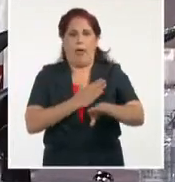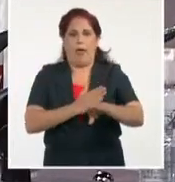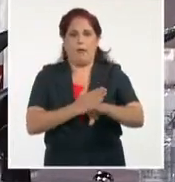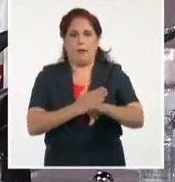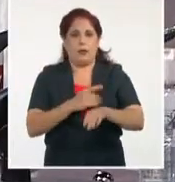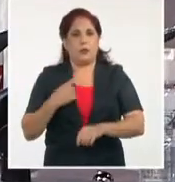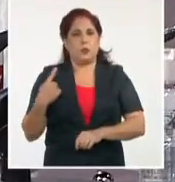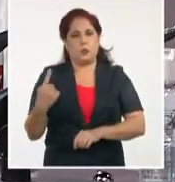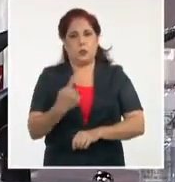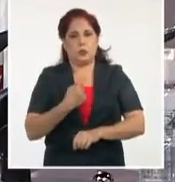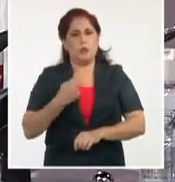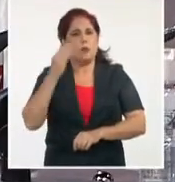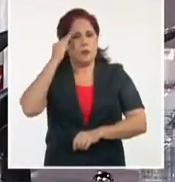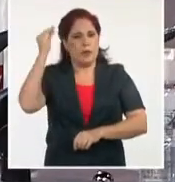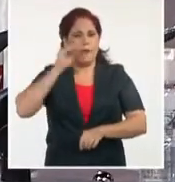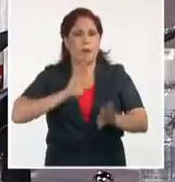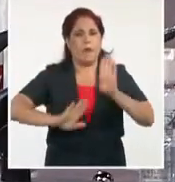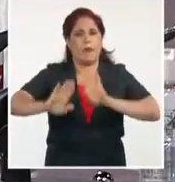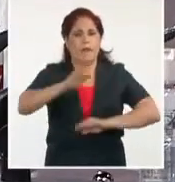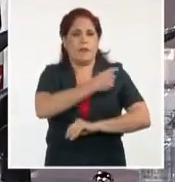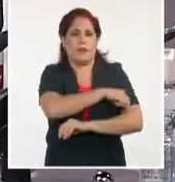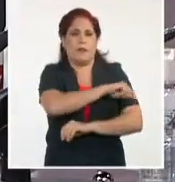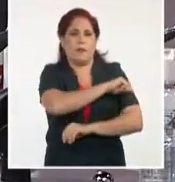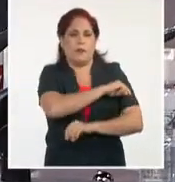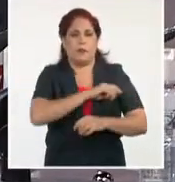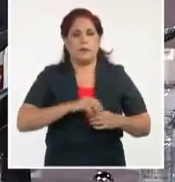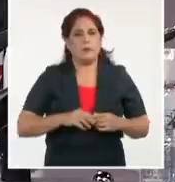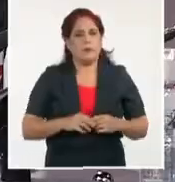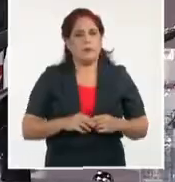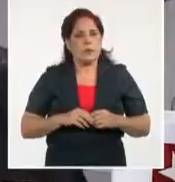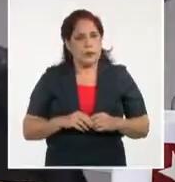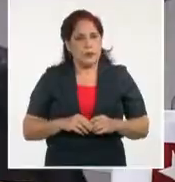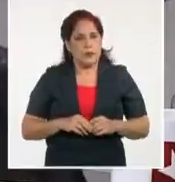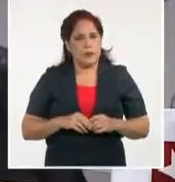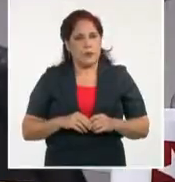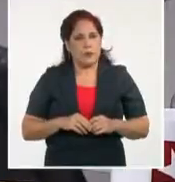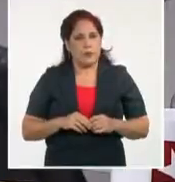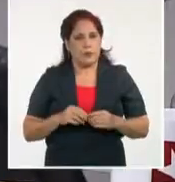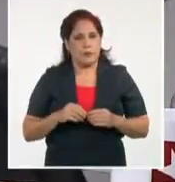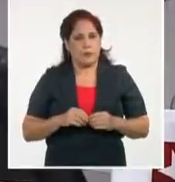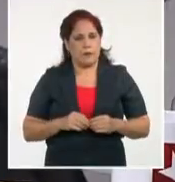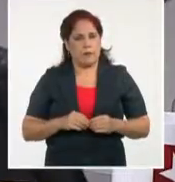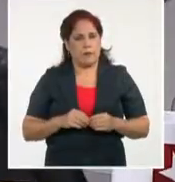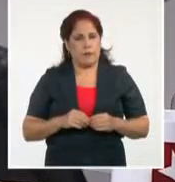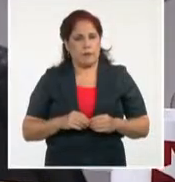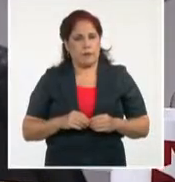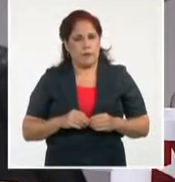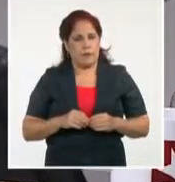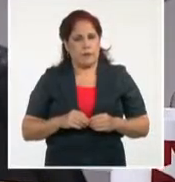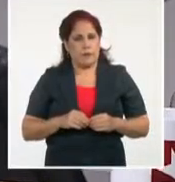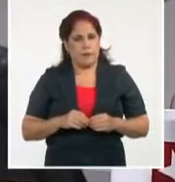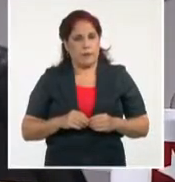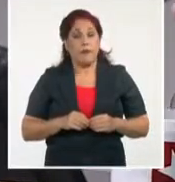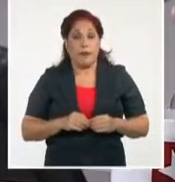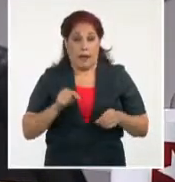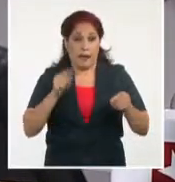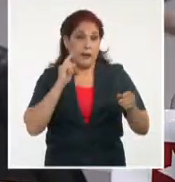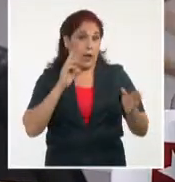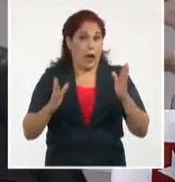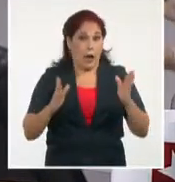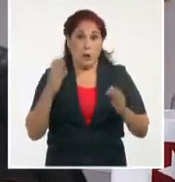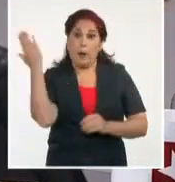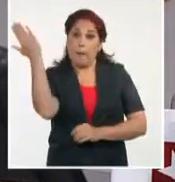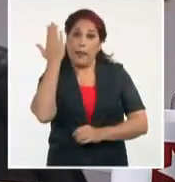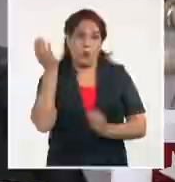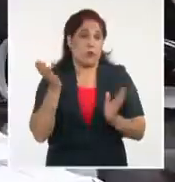sistema de la defensa civil en el país. Se decía, Teniente Coronel Gloria Geli Martínez, que si bien este año no pudo haber meteoro como siempre